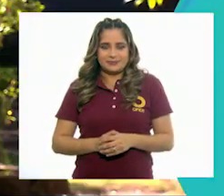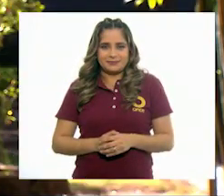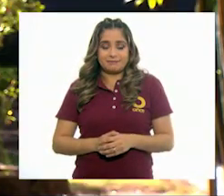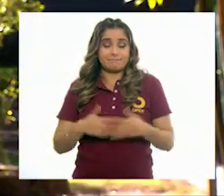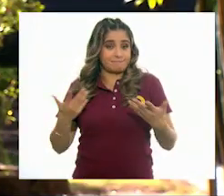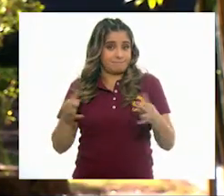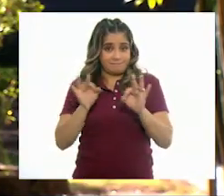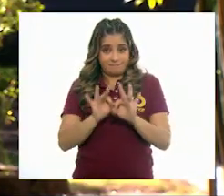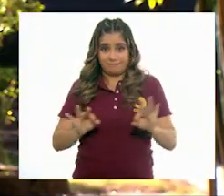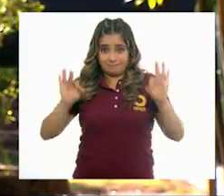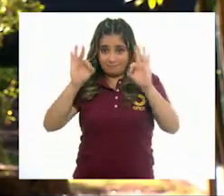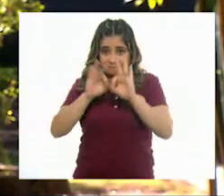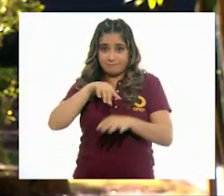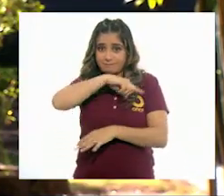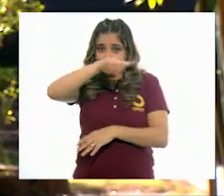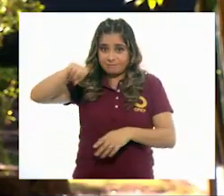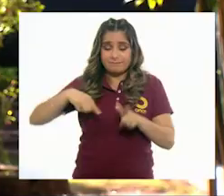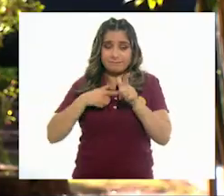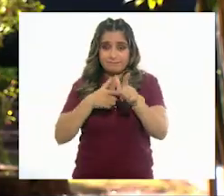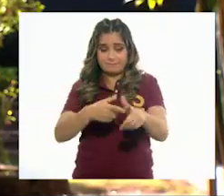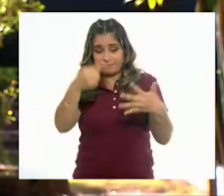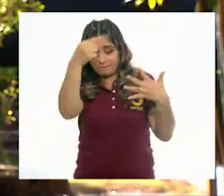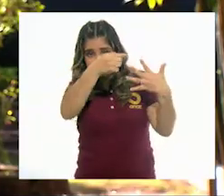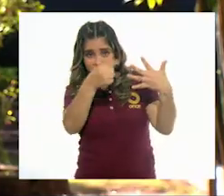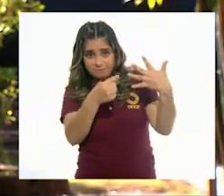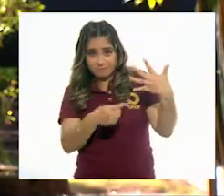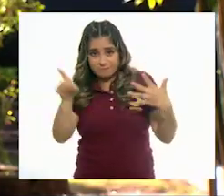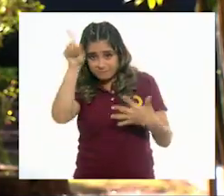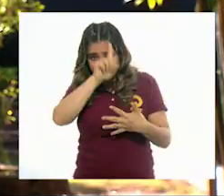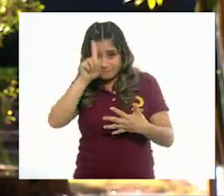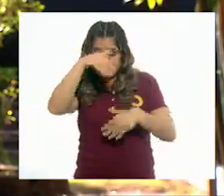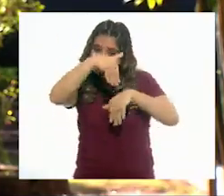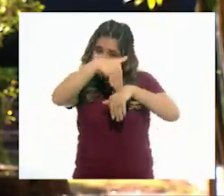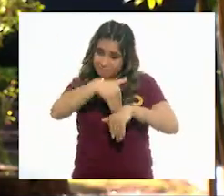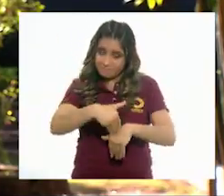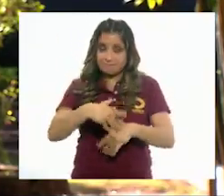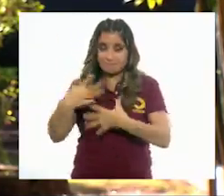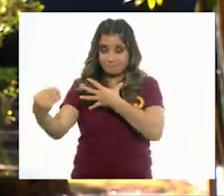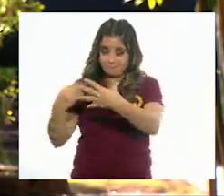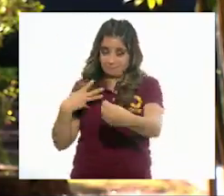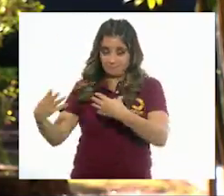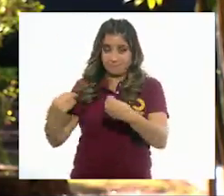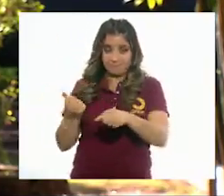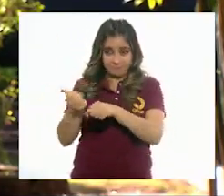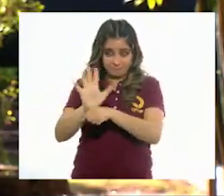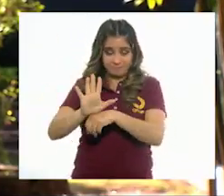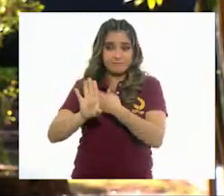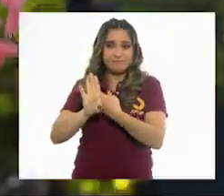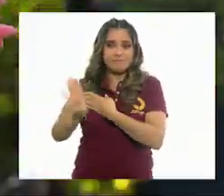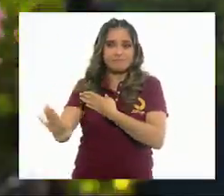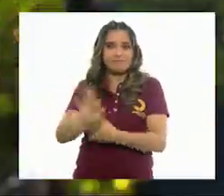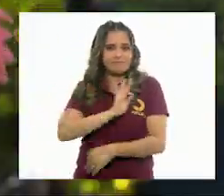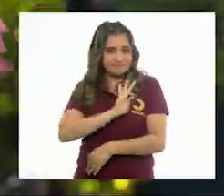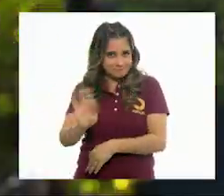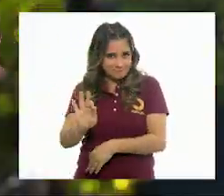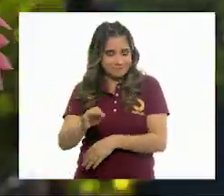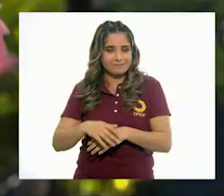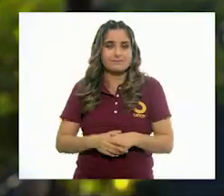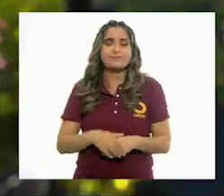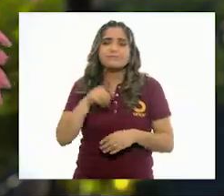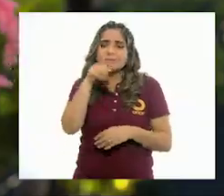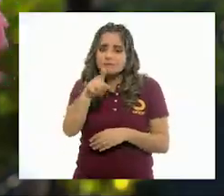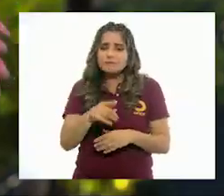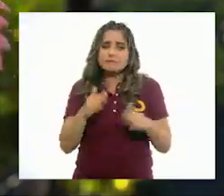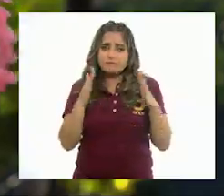Es muy importante continuar con las recomendaciones para evitar contagios de COVID. Trata de